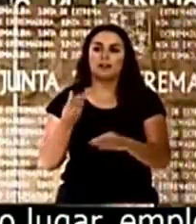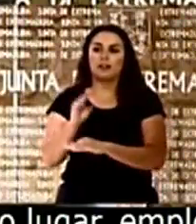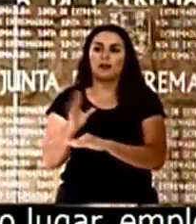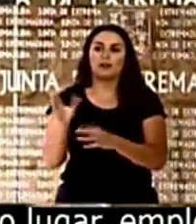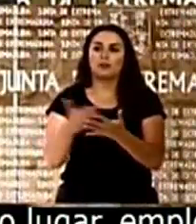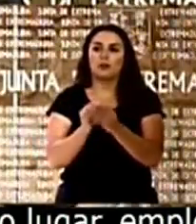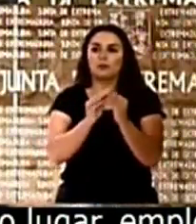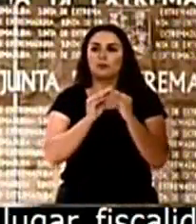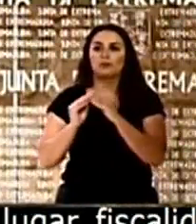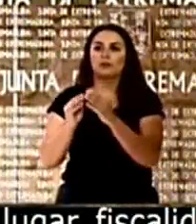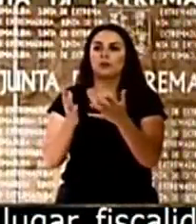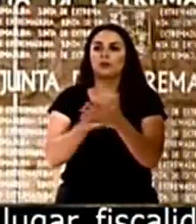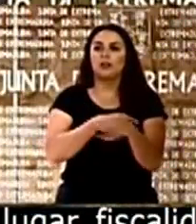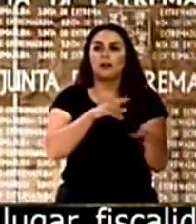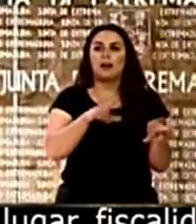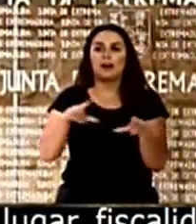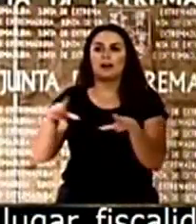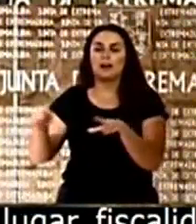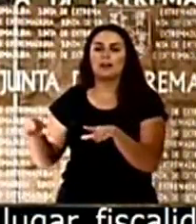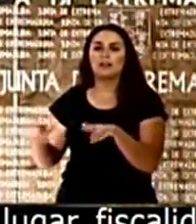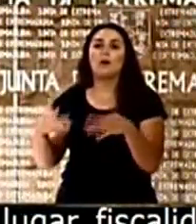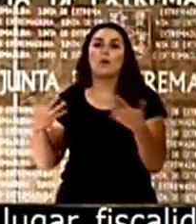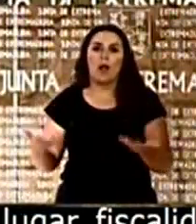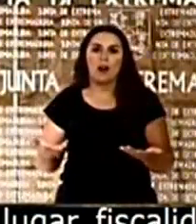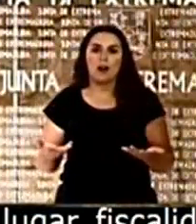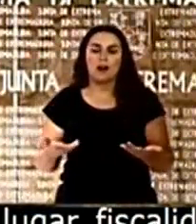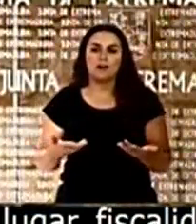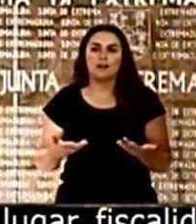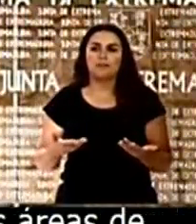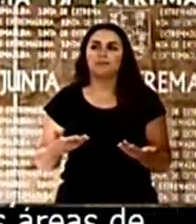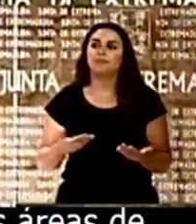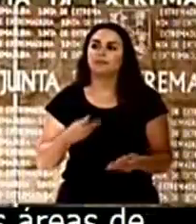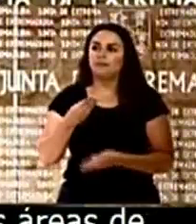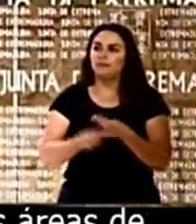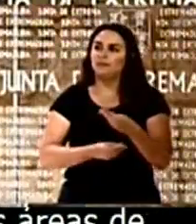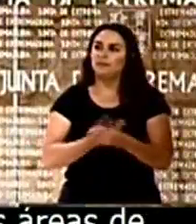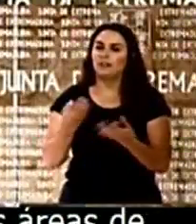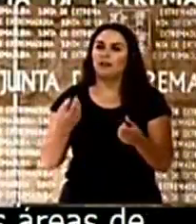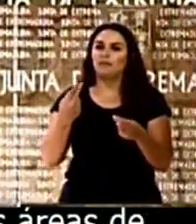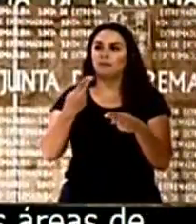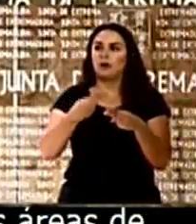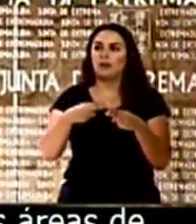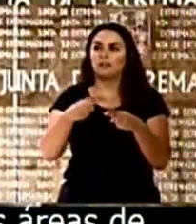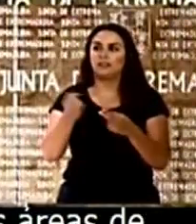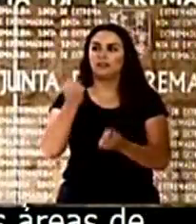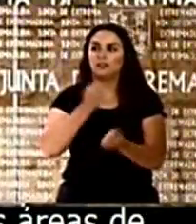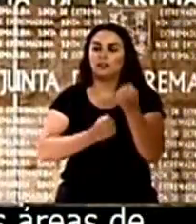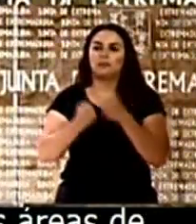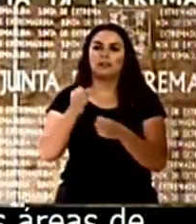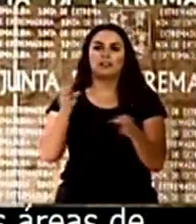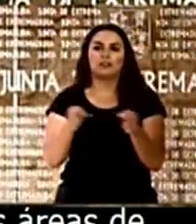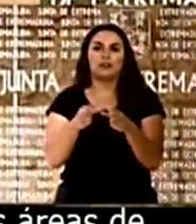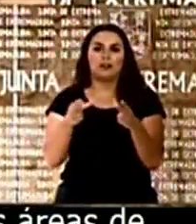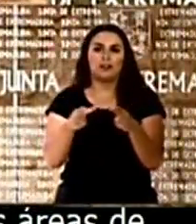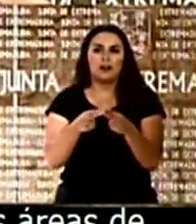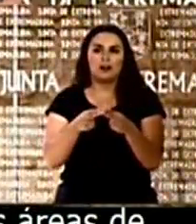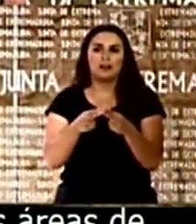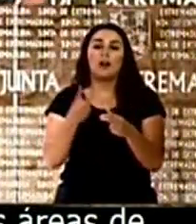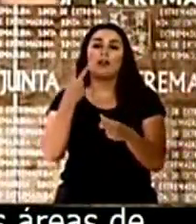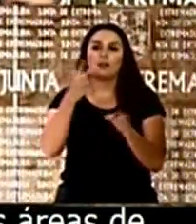en común todas estas áreas de intervención? Poner en el frontispicio de las políticas económicas y sociales a